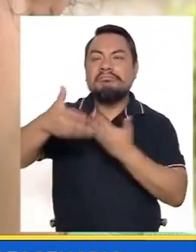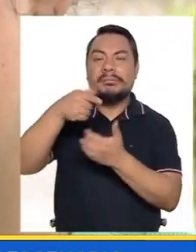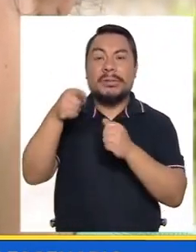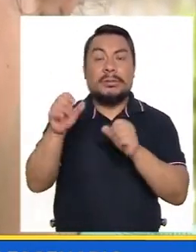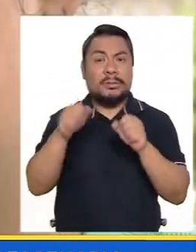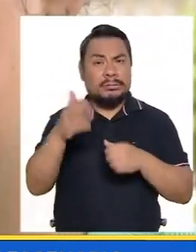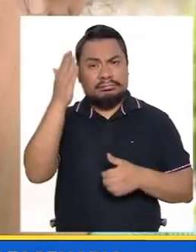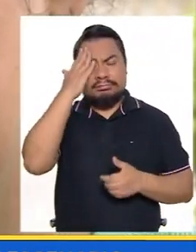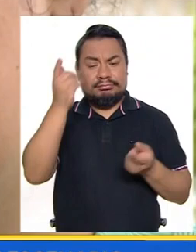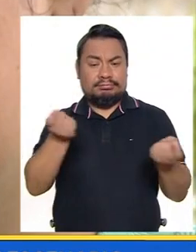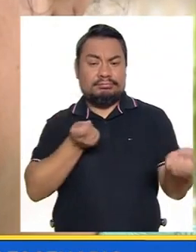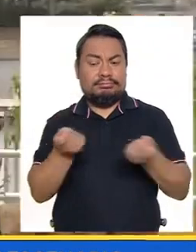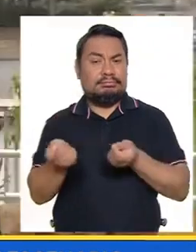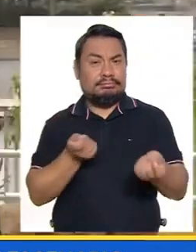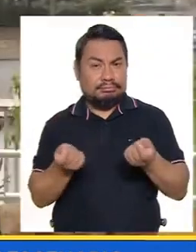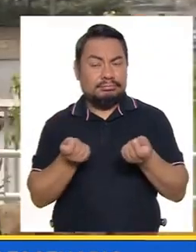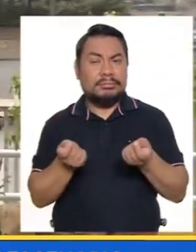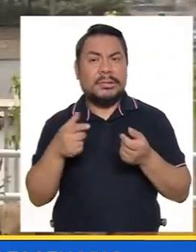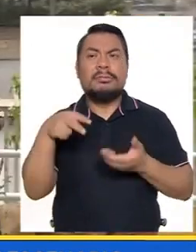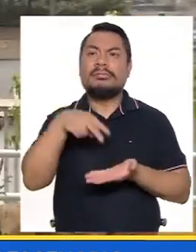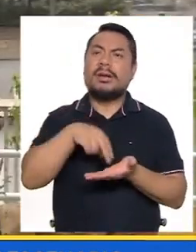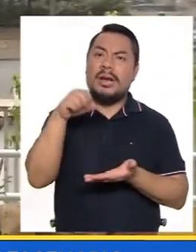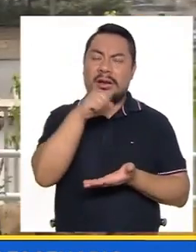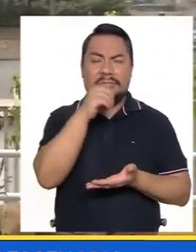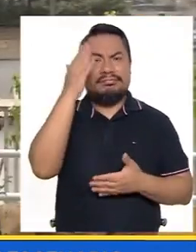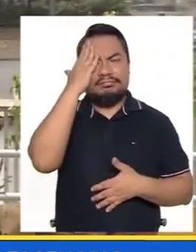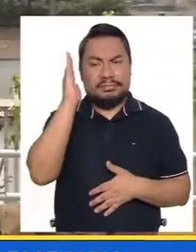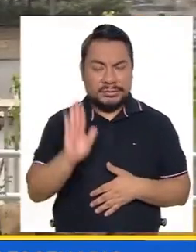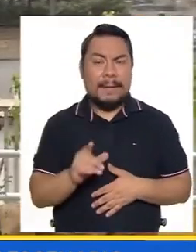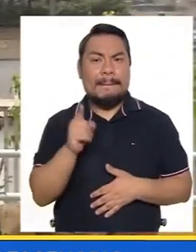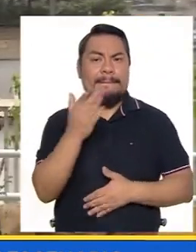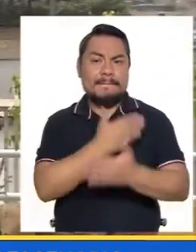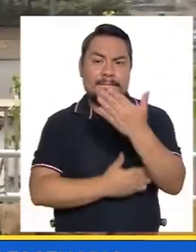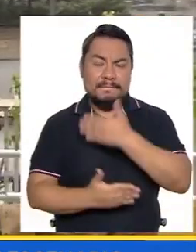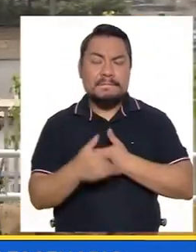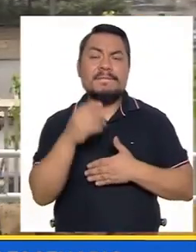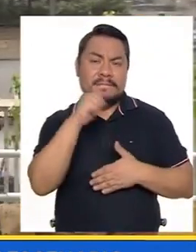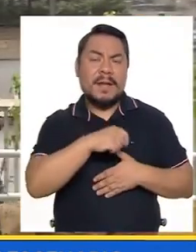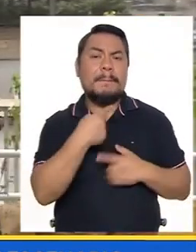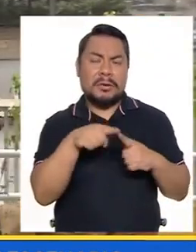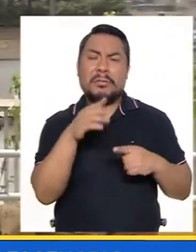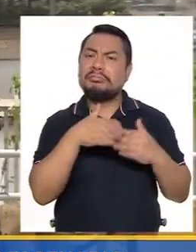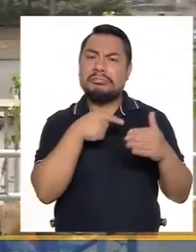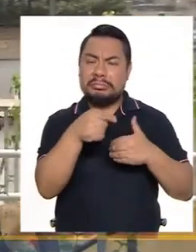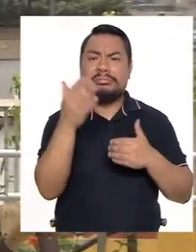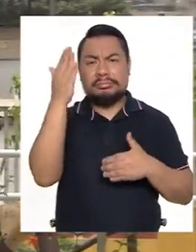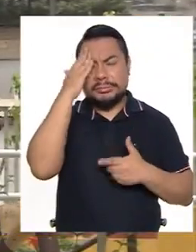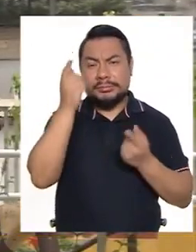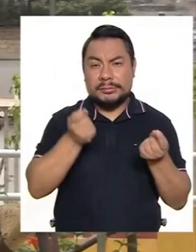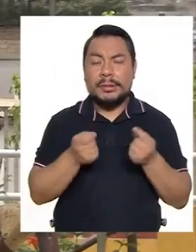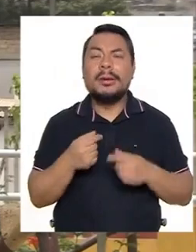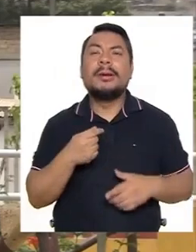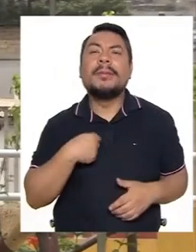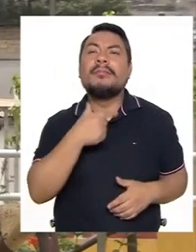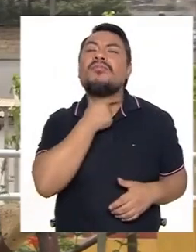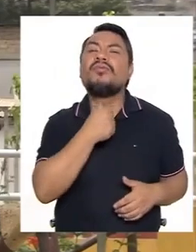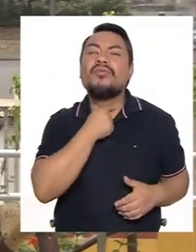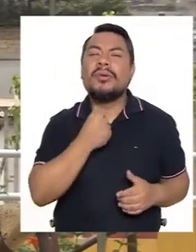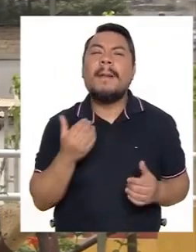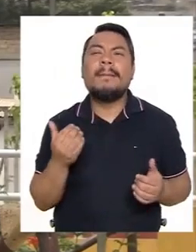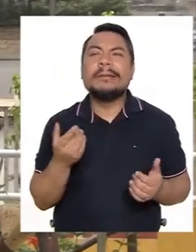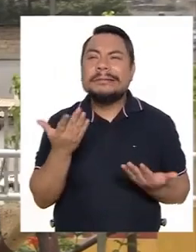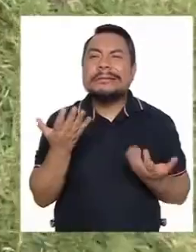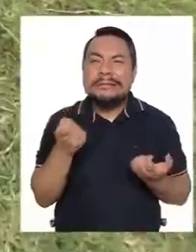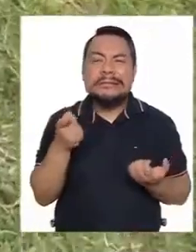tiene dominio de escenario muy bien, ¿no? Por su condición, su discapacidad. Pero me gustaría verla con